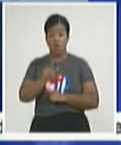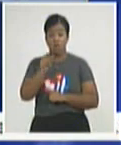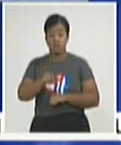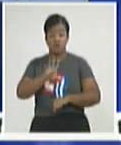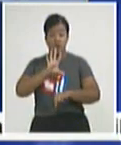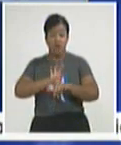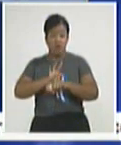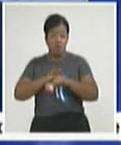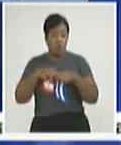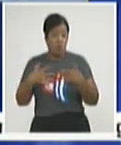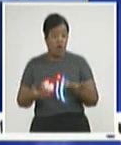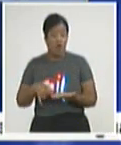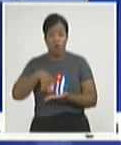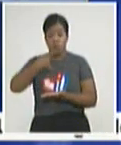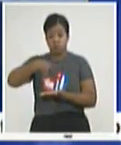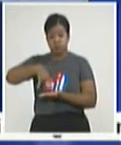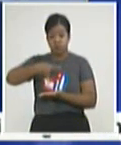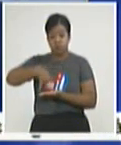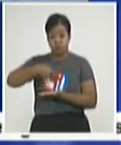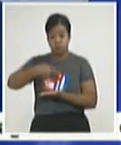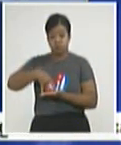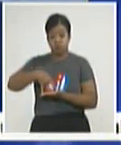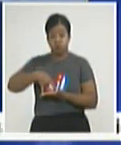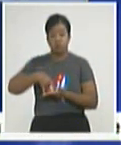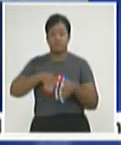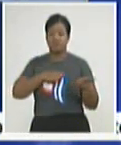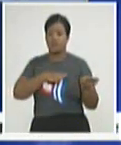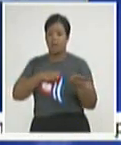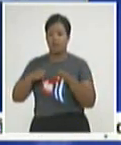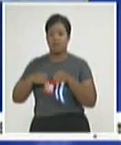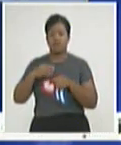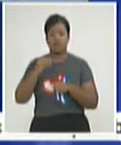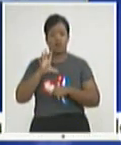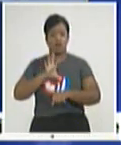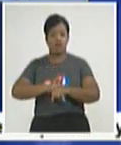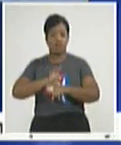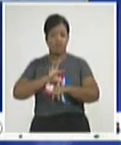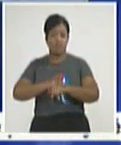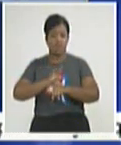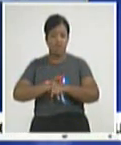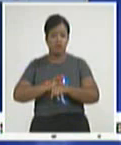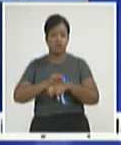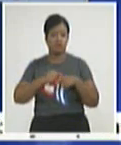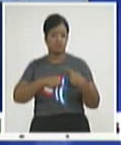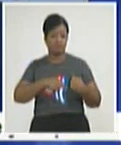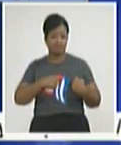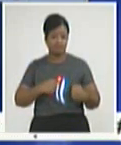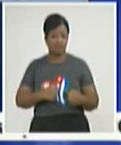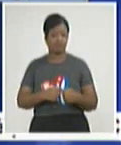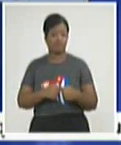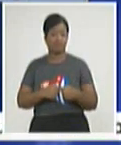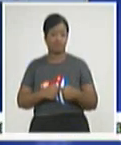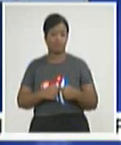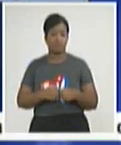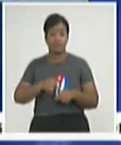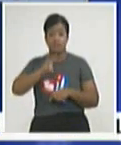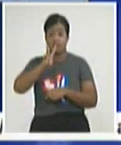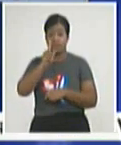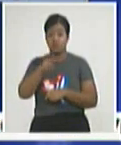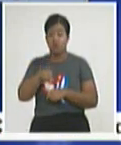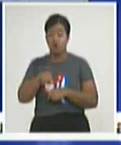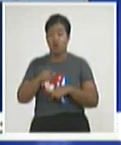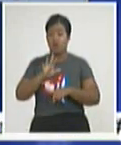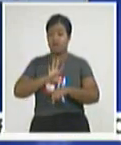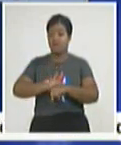con obesidad, la enfermedad cerebrovascular en 1 de los fallecidos, 3 con enfermedad pulmonar